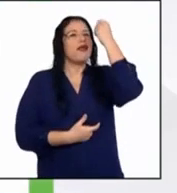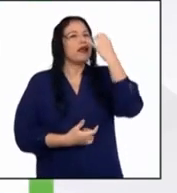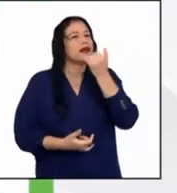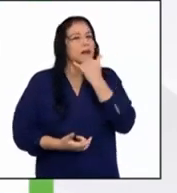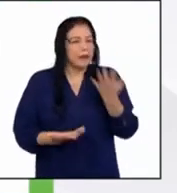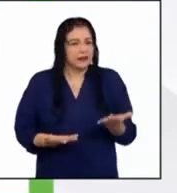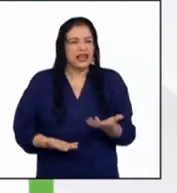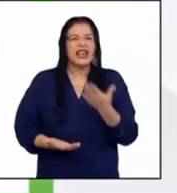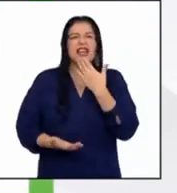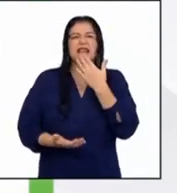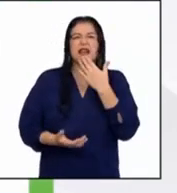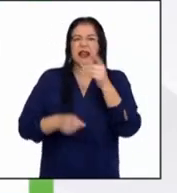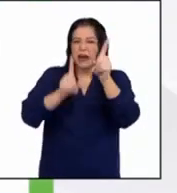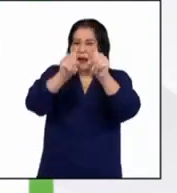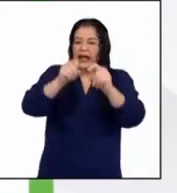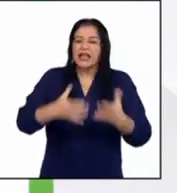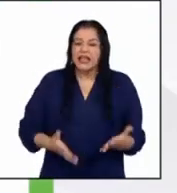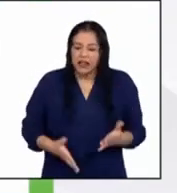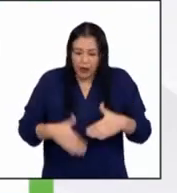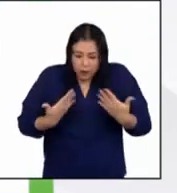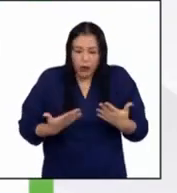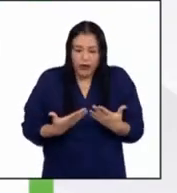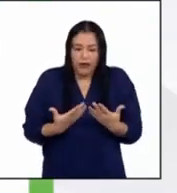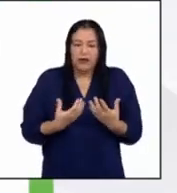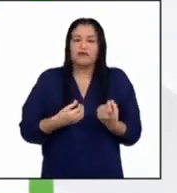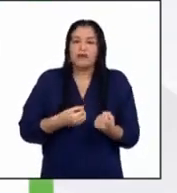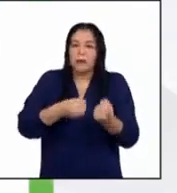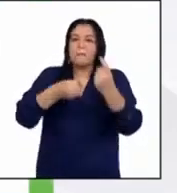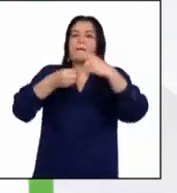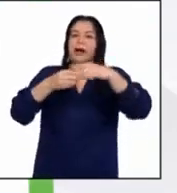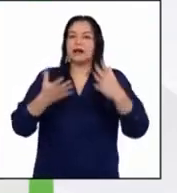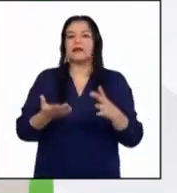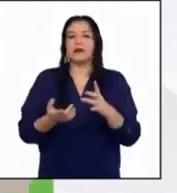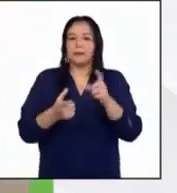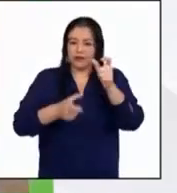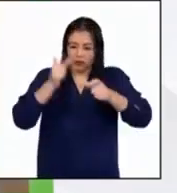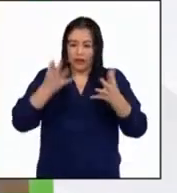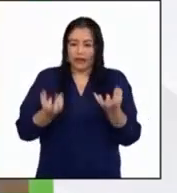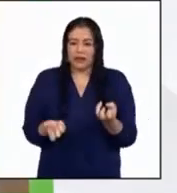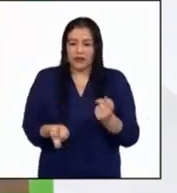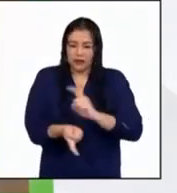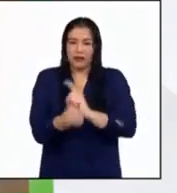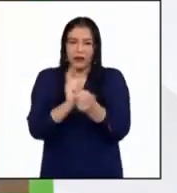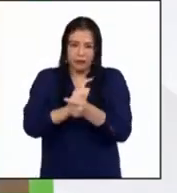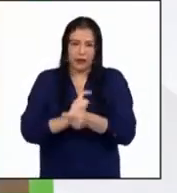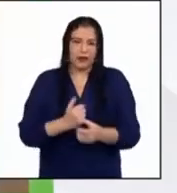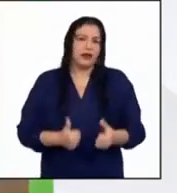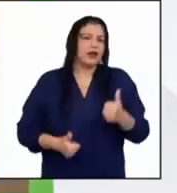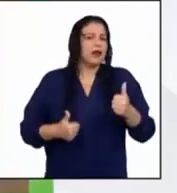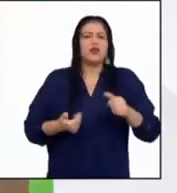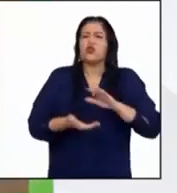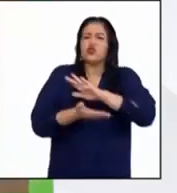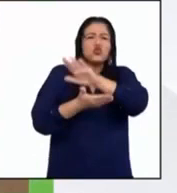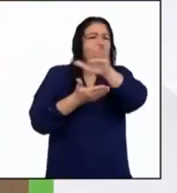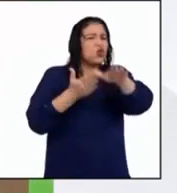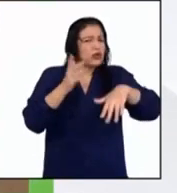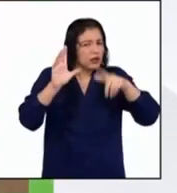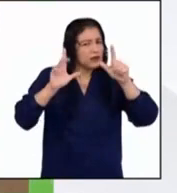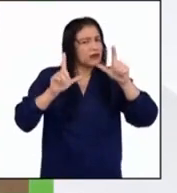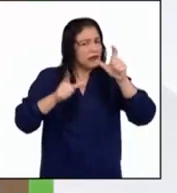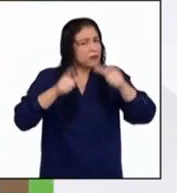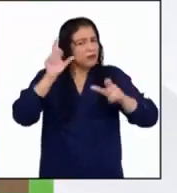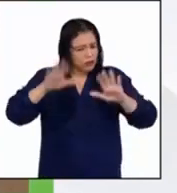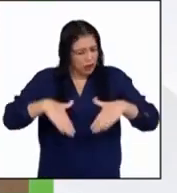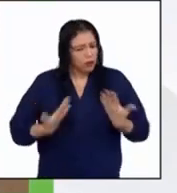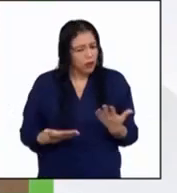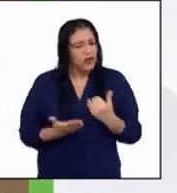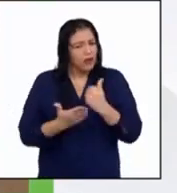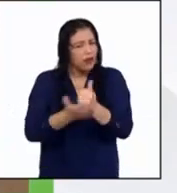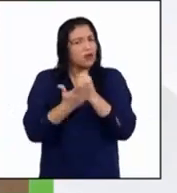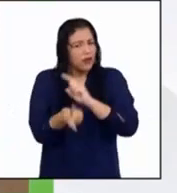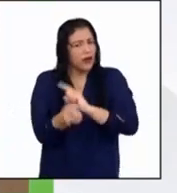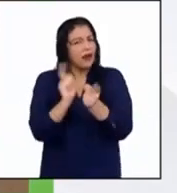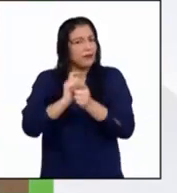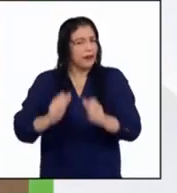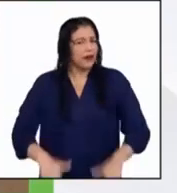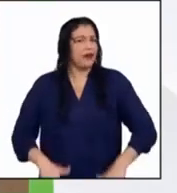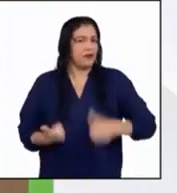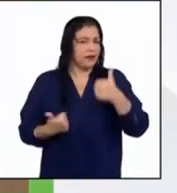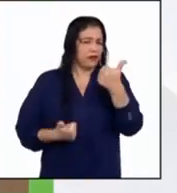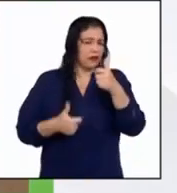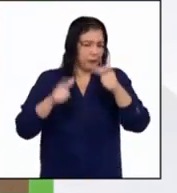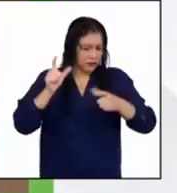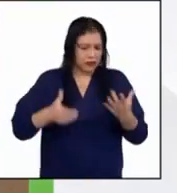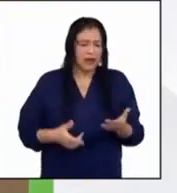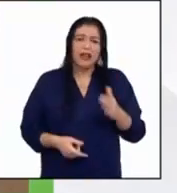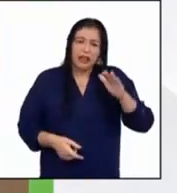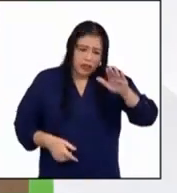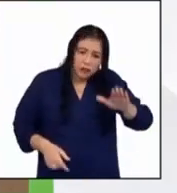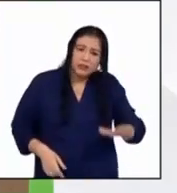cambio? ¿Deben tener algunas características particulares? Todos podemos ser agentes de cambio, desde lo más pequeño